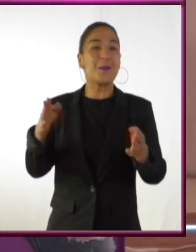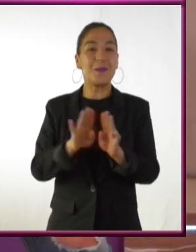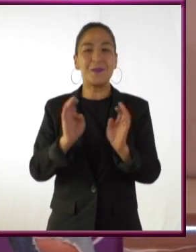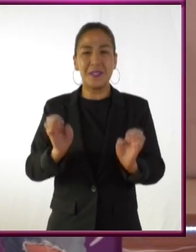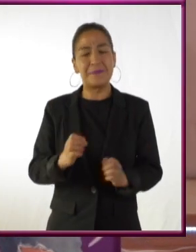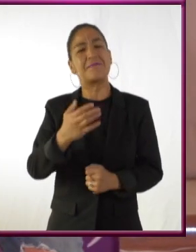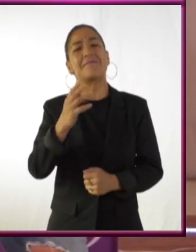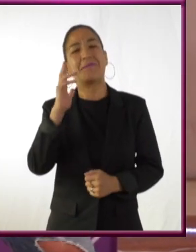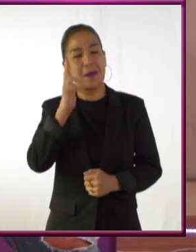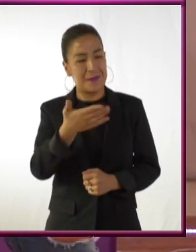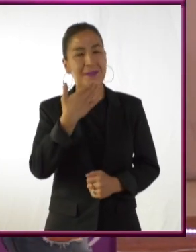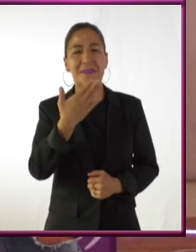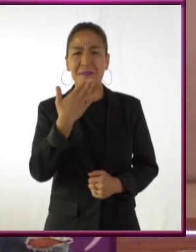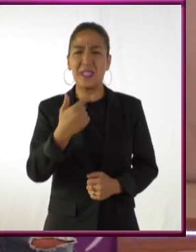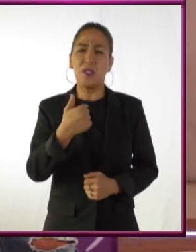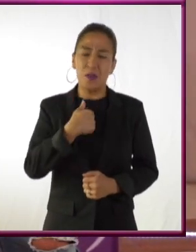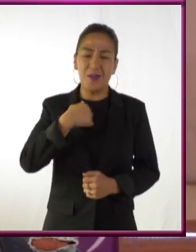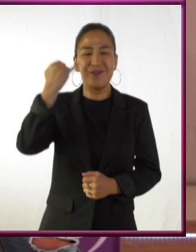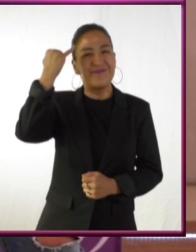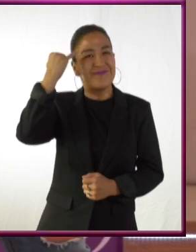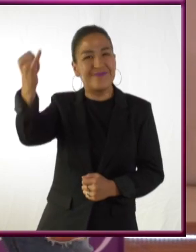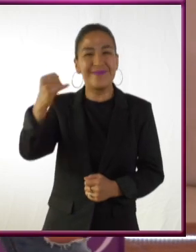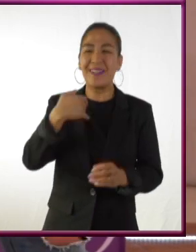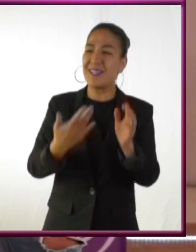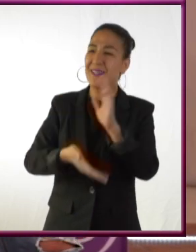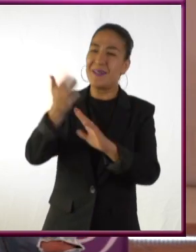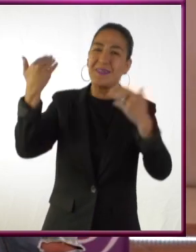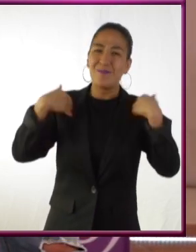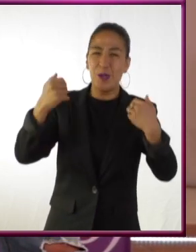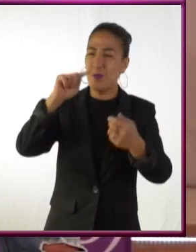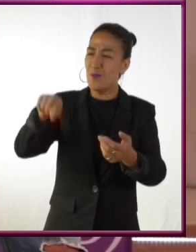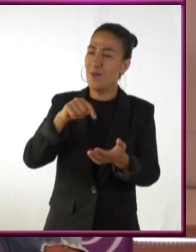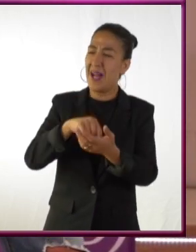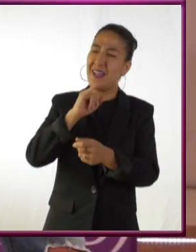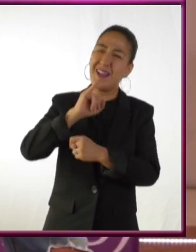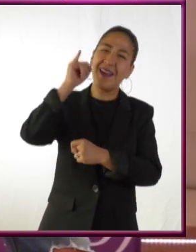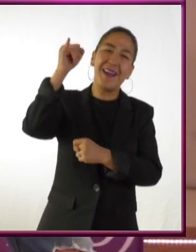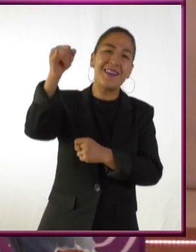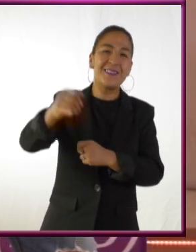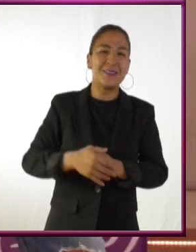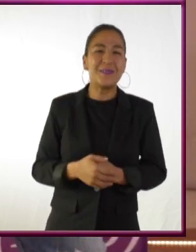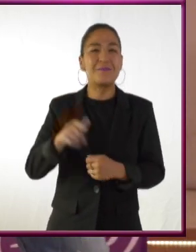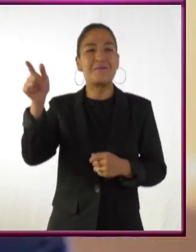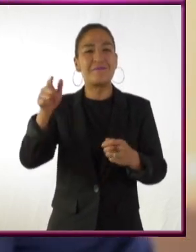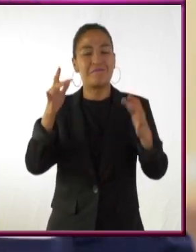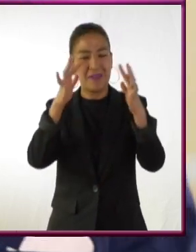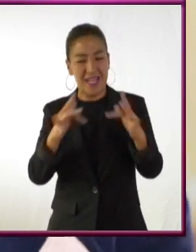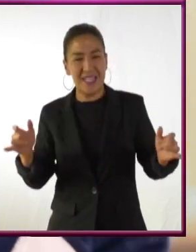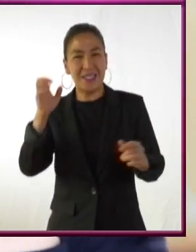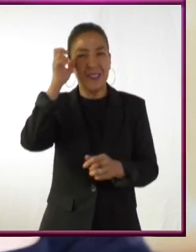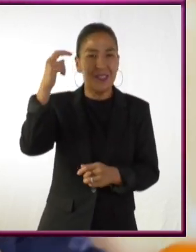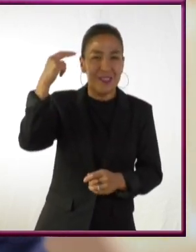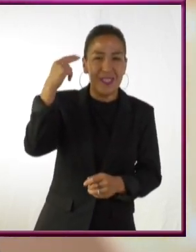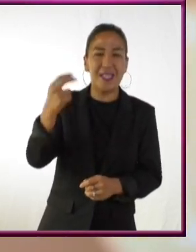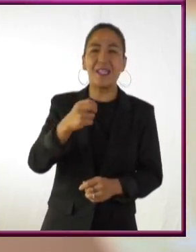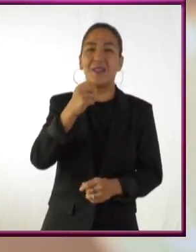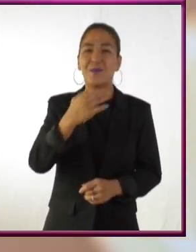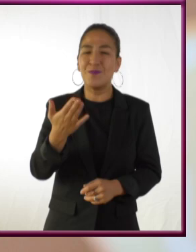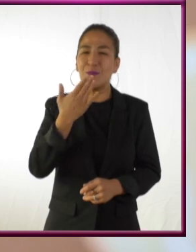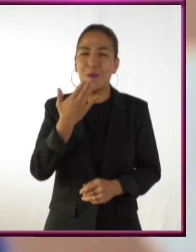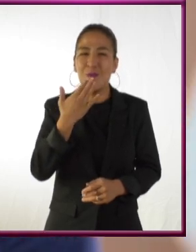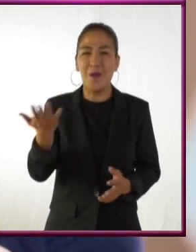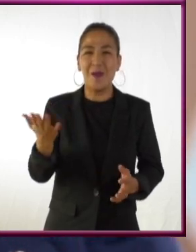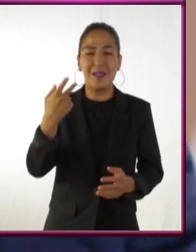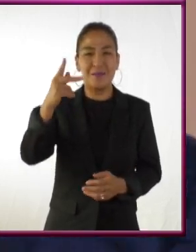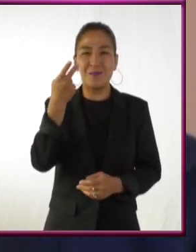¿cómo estás? Hola, bien, aquí. Yo imaginando que voy de paseo a lugares lejanos, ¿eh? Ya me vi París, China,